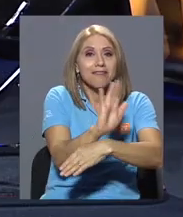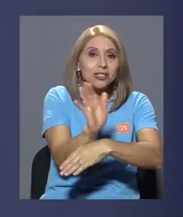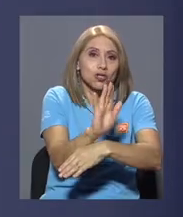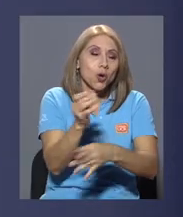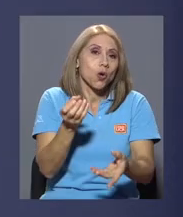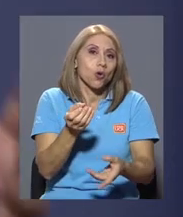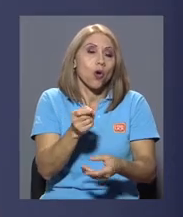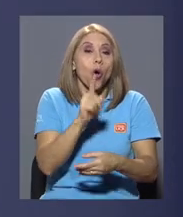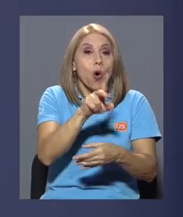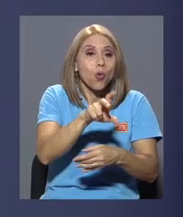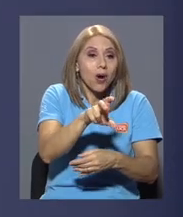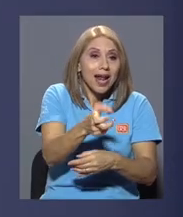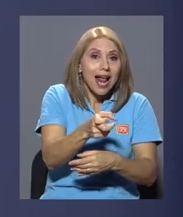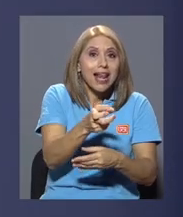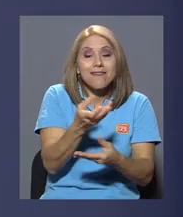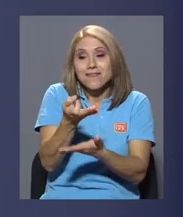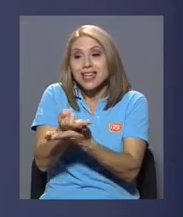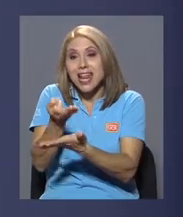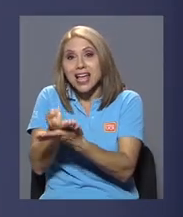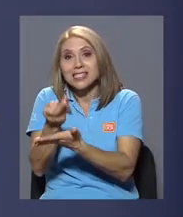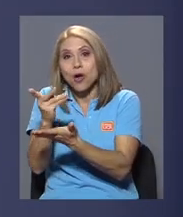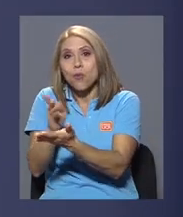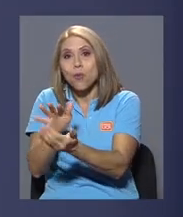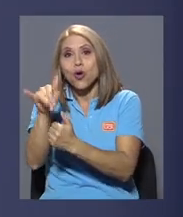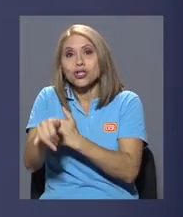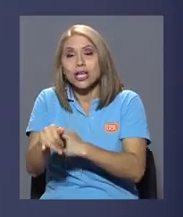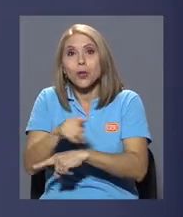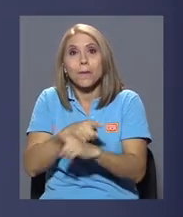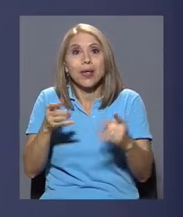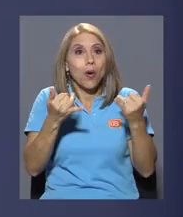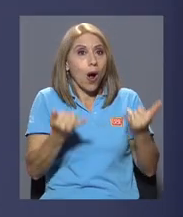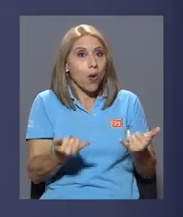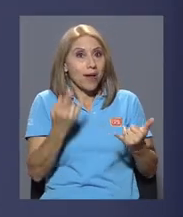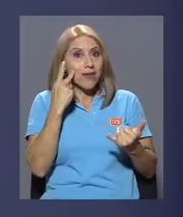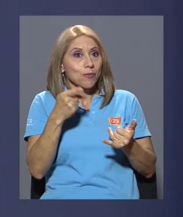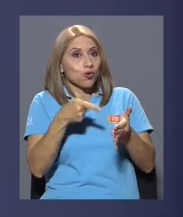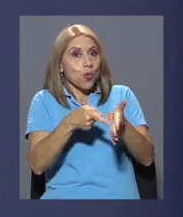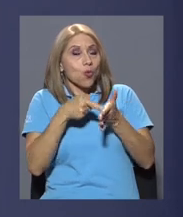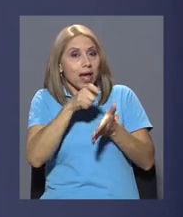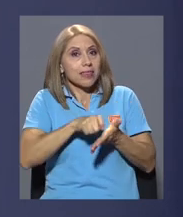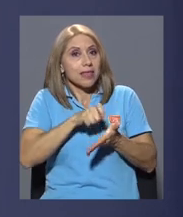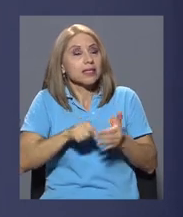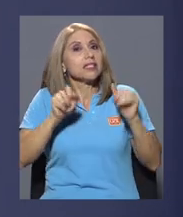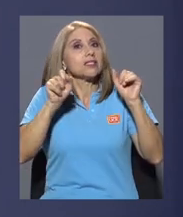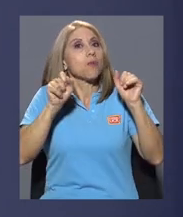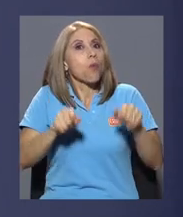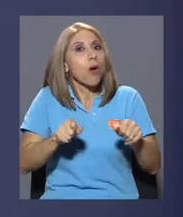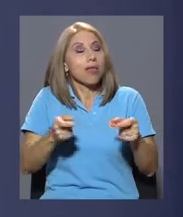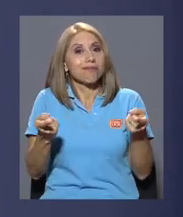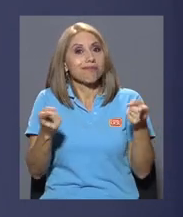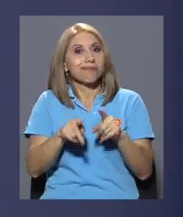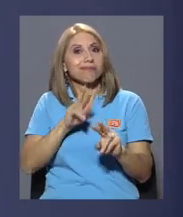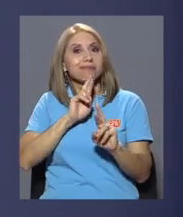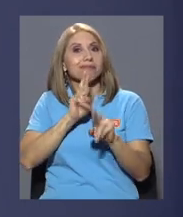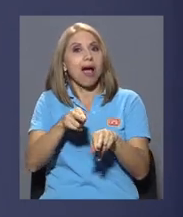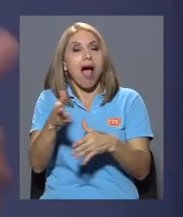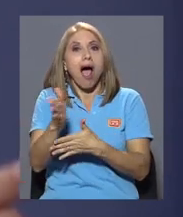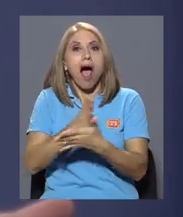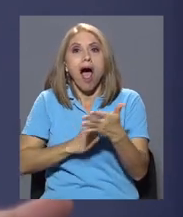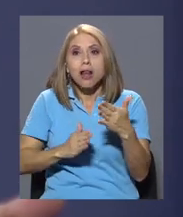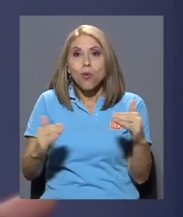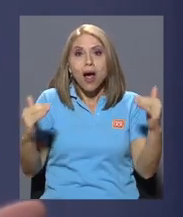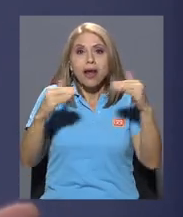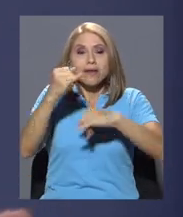o alguna productora independiente pero ahora vemos como desde una tesis puede surgir algo que trasciende las fronteras que puede